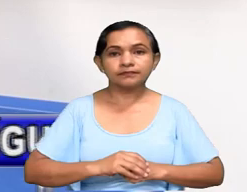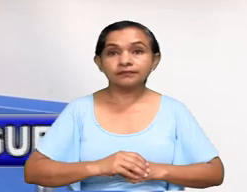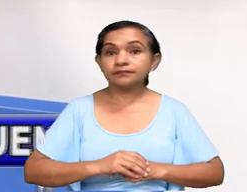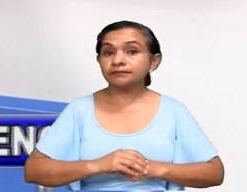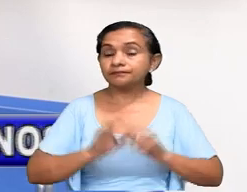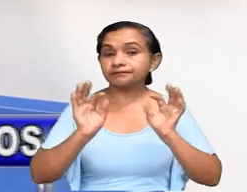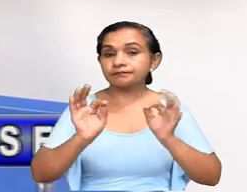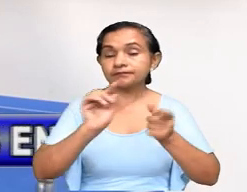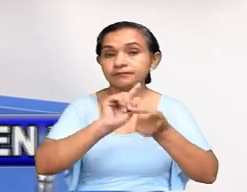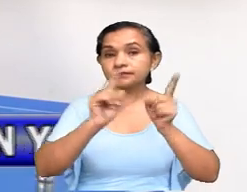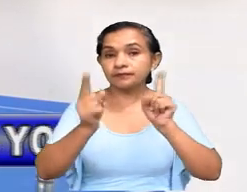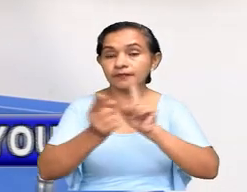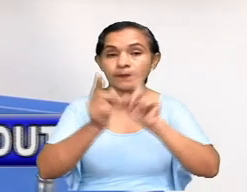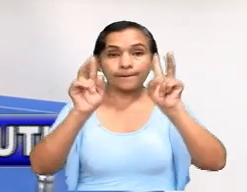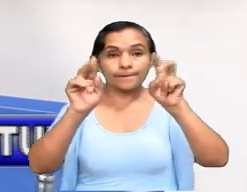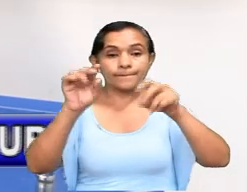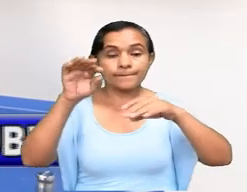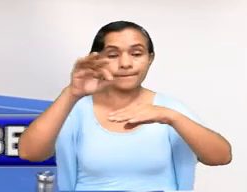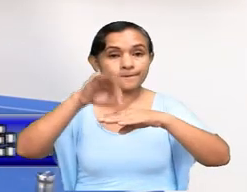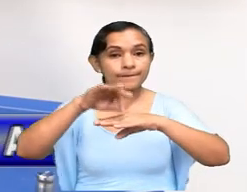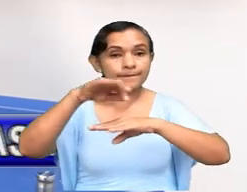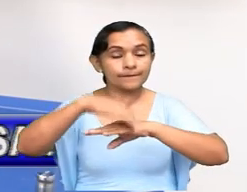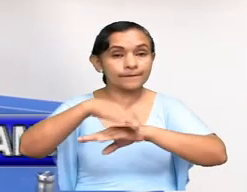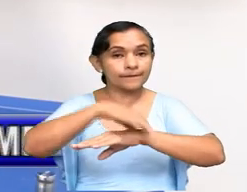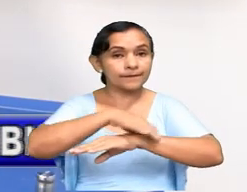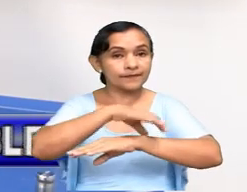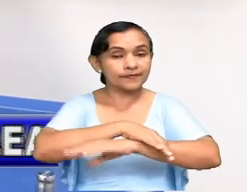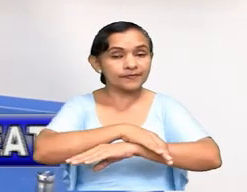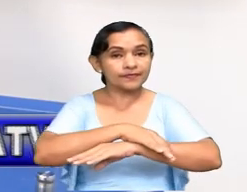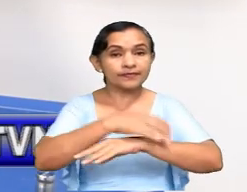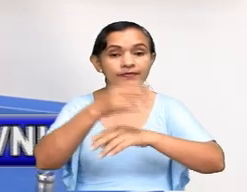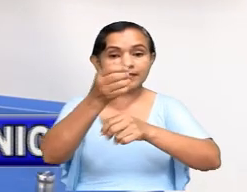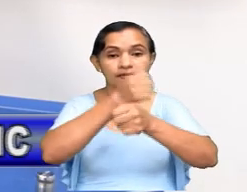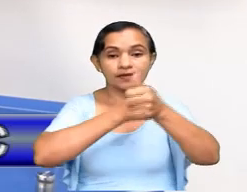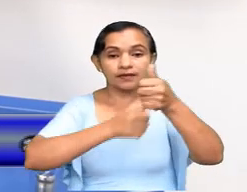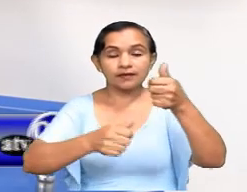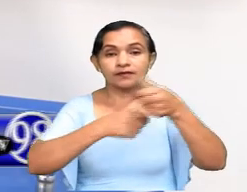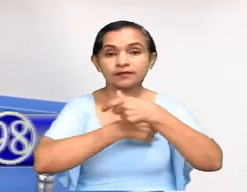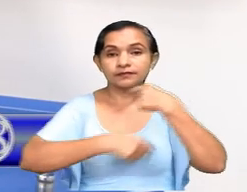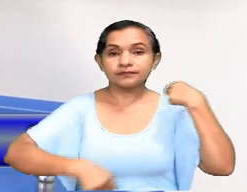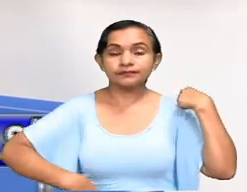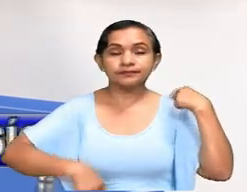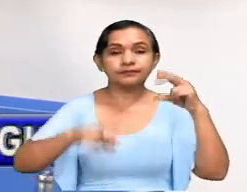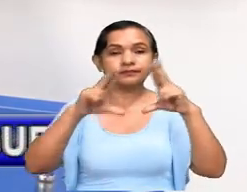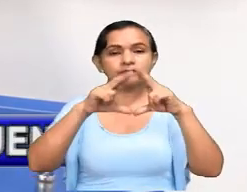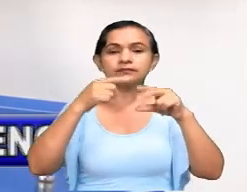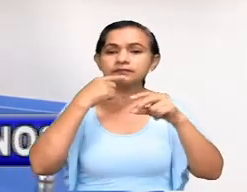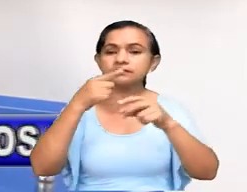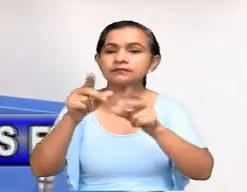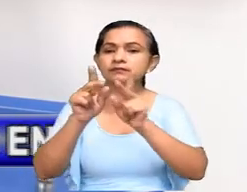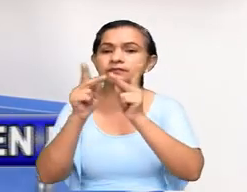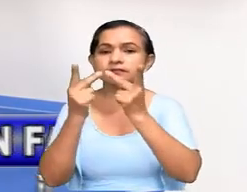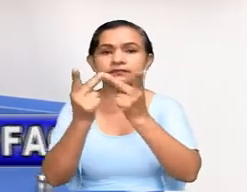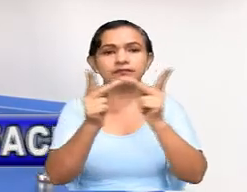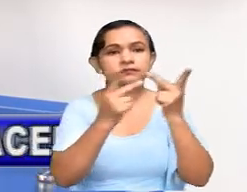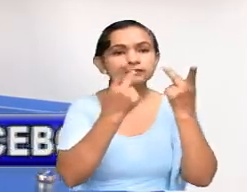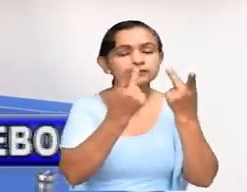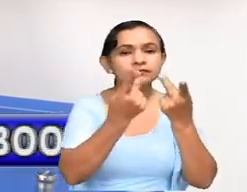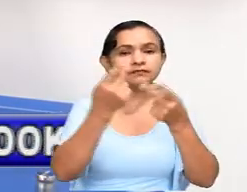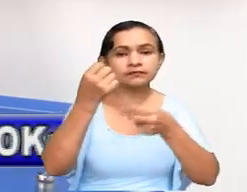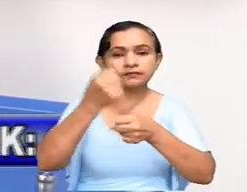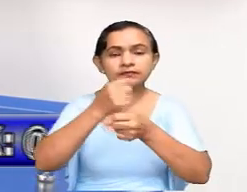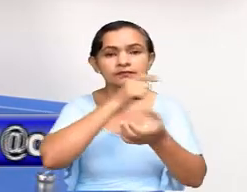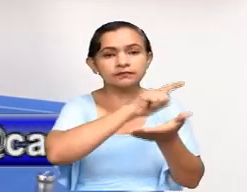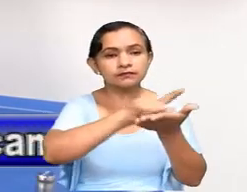Bien, cambiamos de tema porque la compañera Rosario Murillo, vicepresidenta de la República, invitó a nuestro pueblo a reforzar las labores